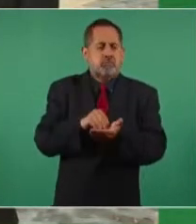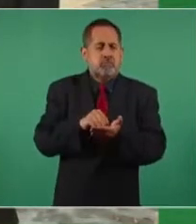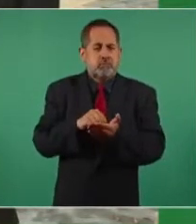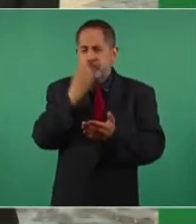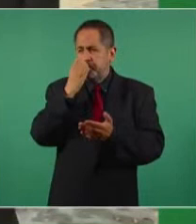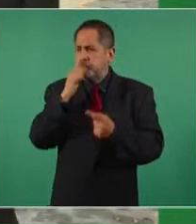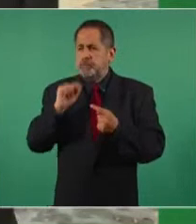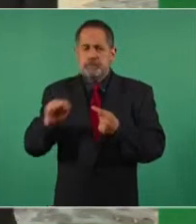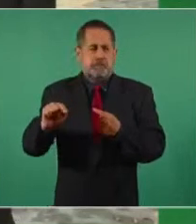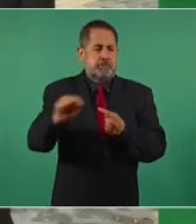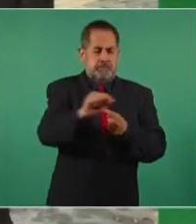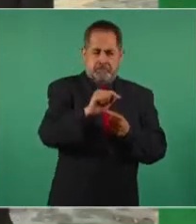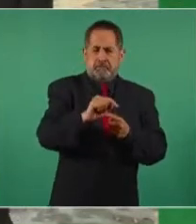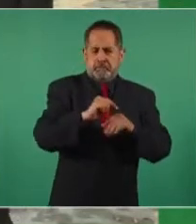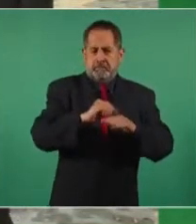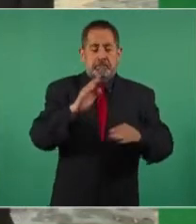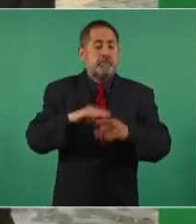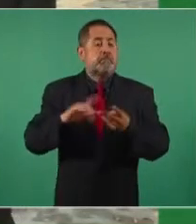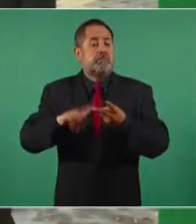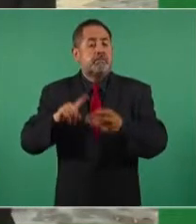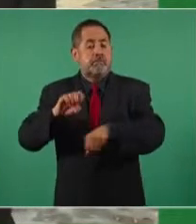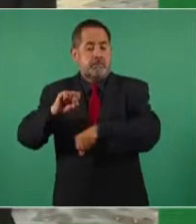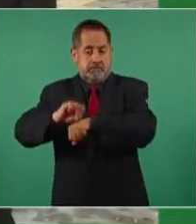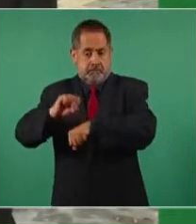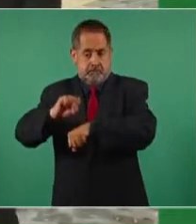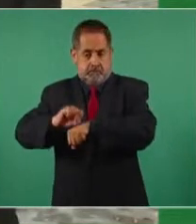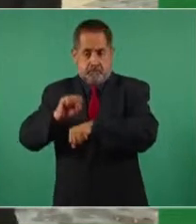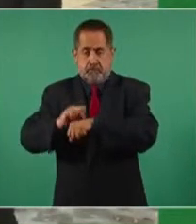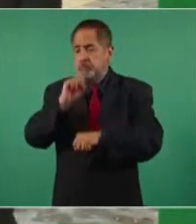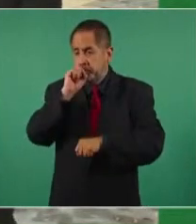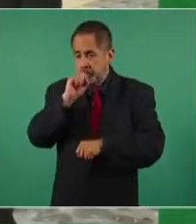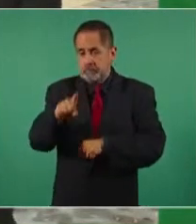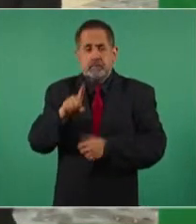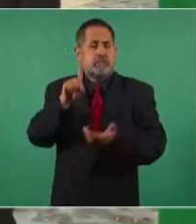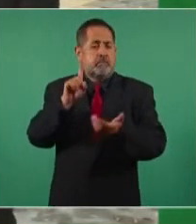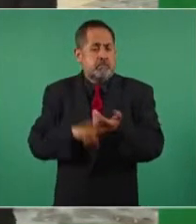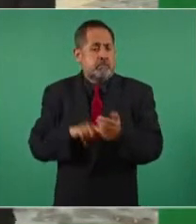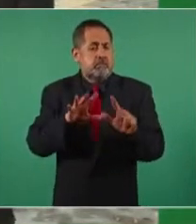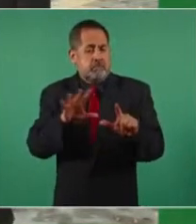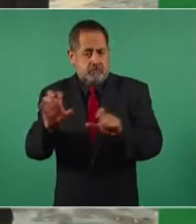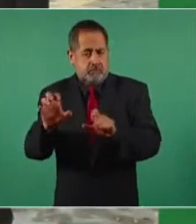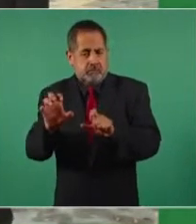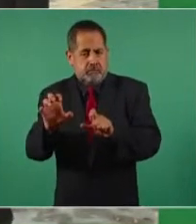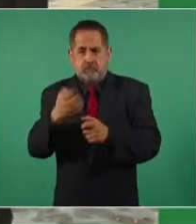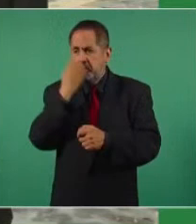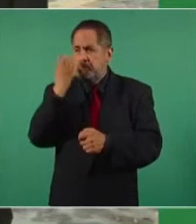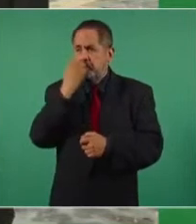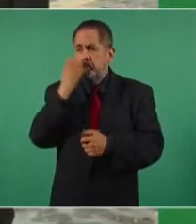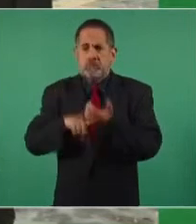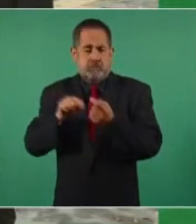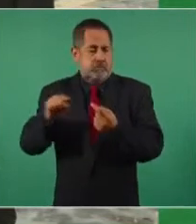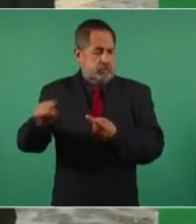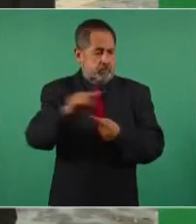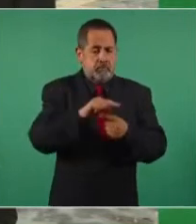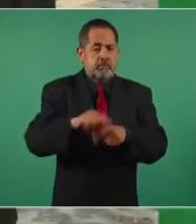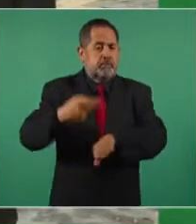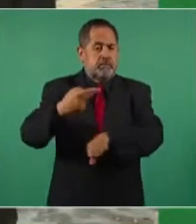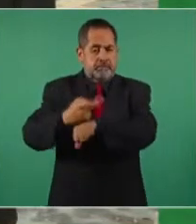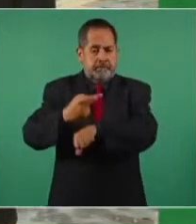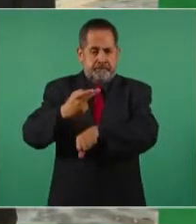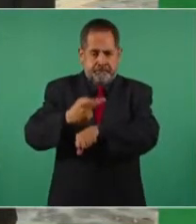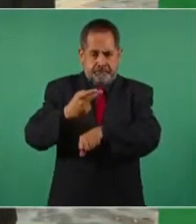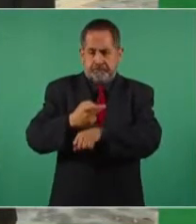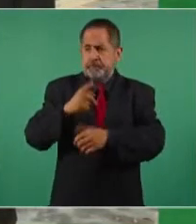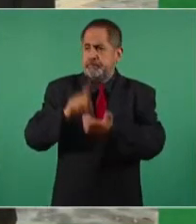en nivel de secundaria con también con 1.700 planteles nivel preparatoria